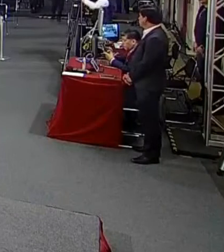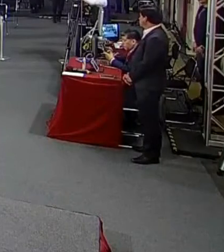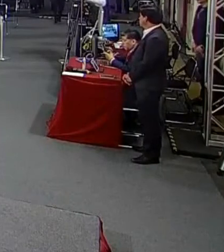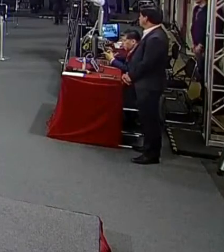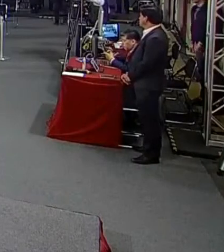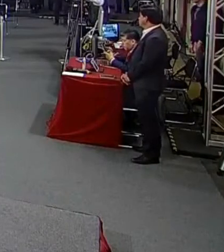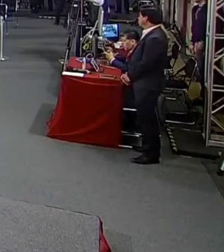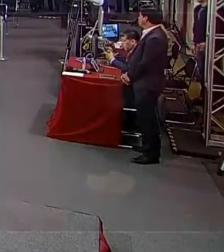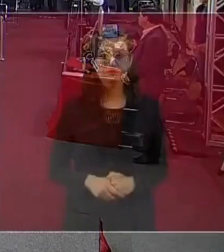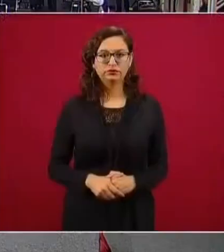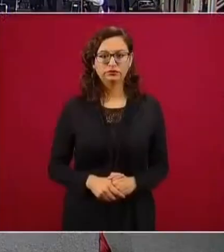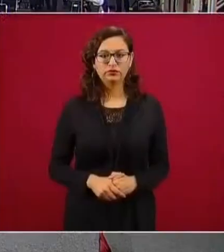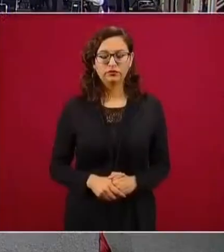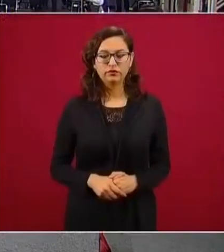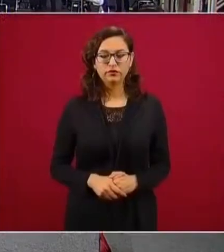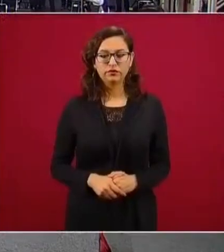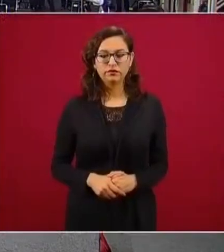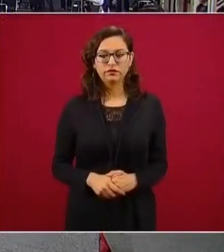Muy bien, pues